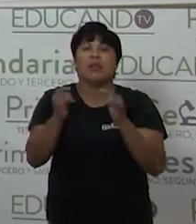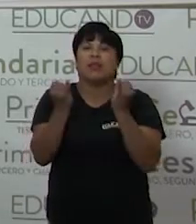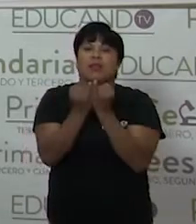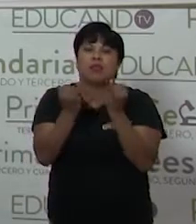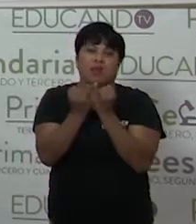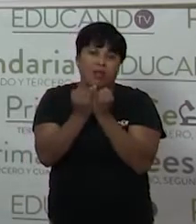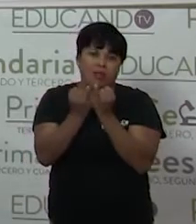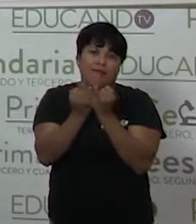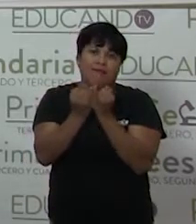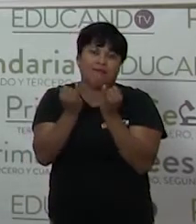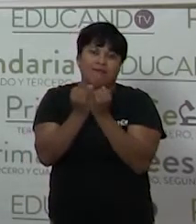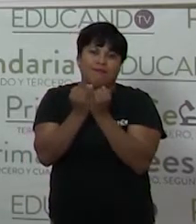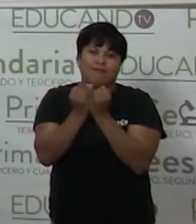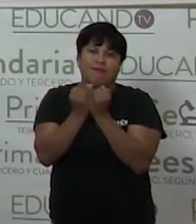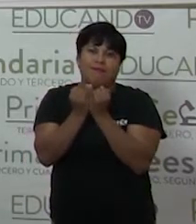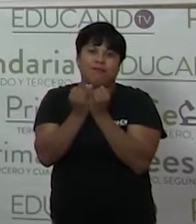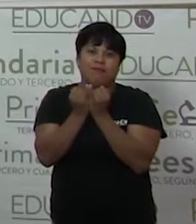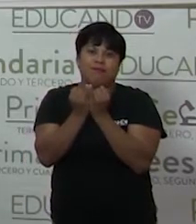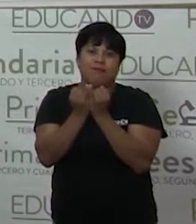igual